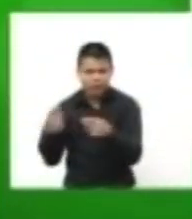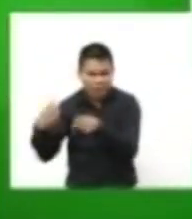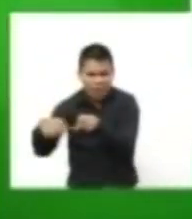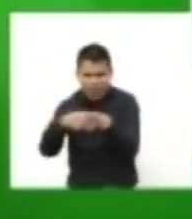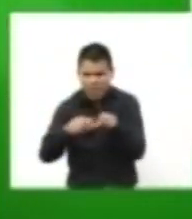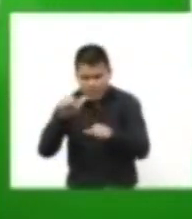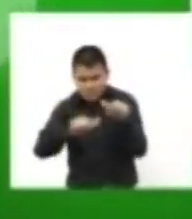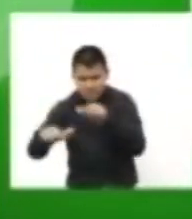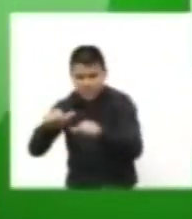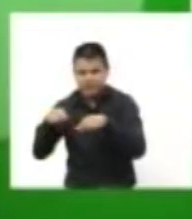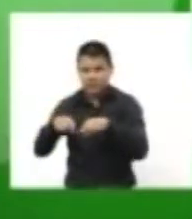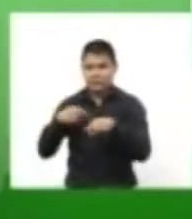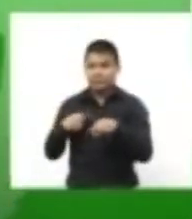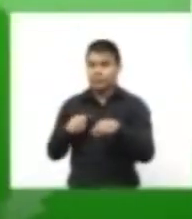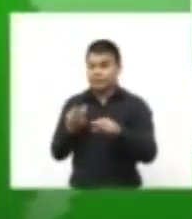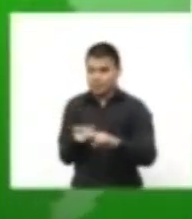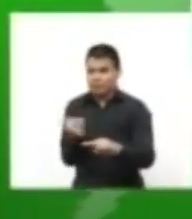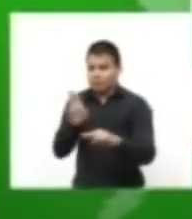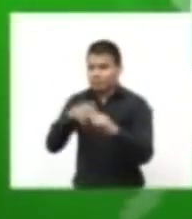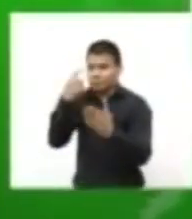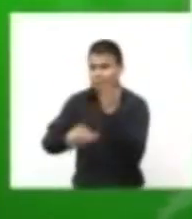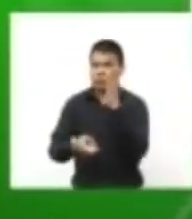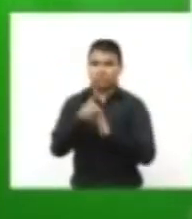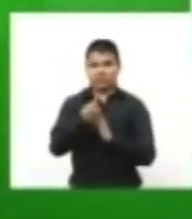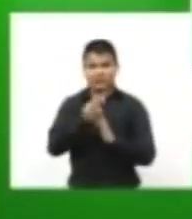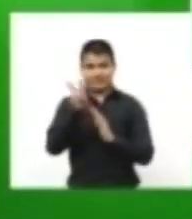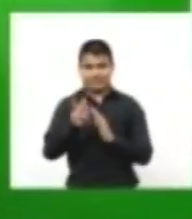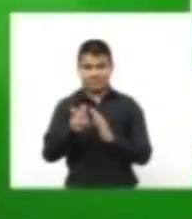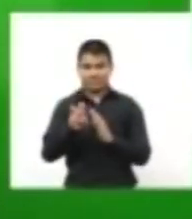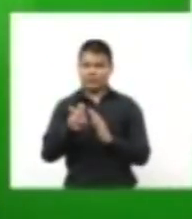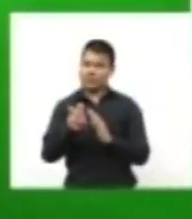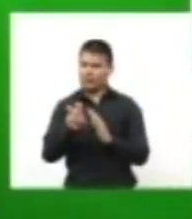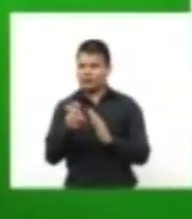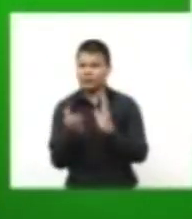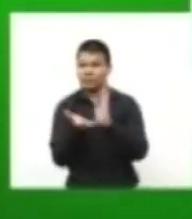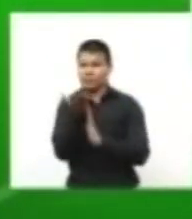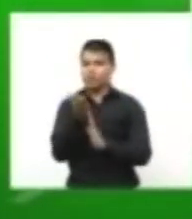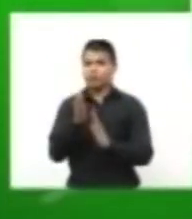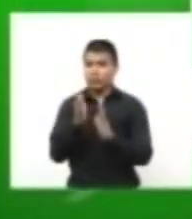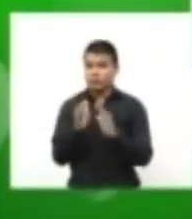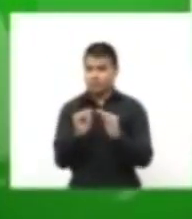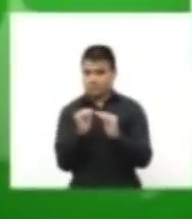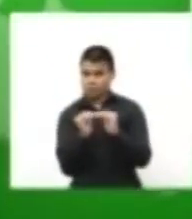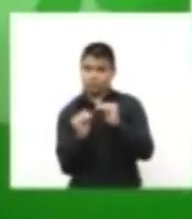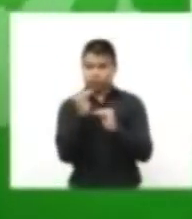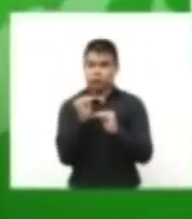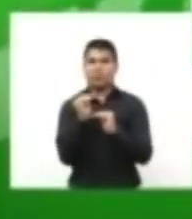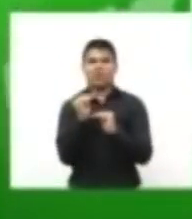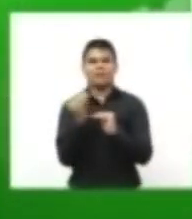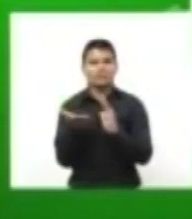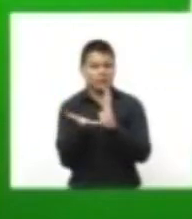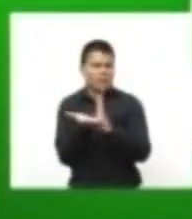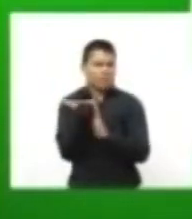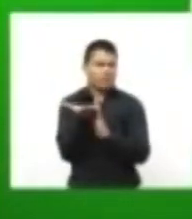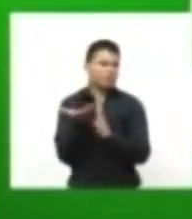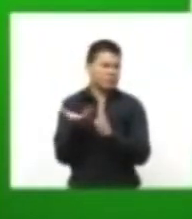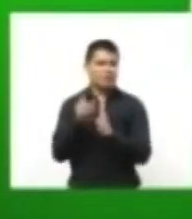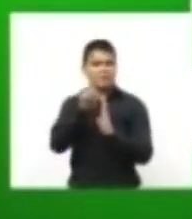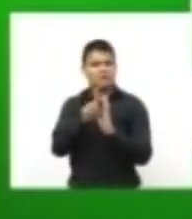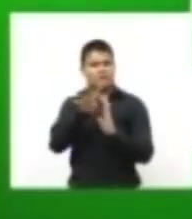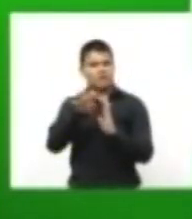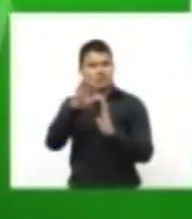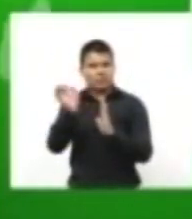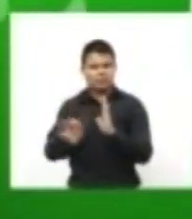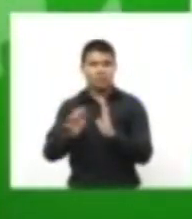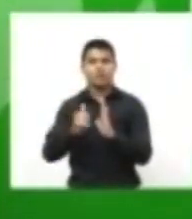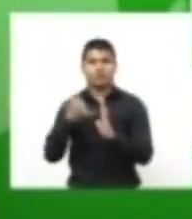tienen hoy IVA al 16% y se los van a subir al 19%. Van a aumentarle también los impuestos a la telefonía celular, que